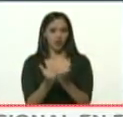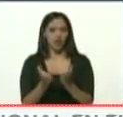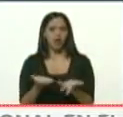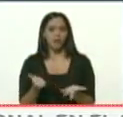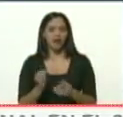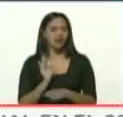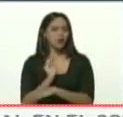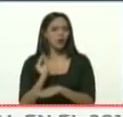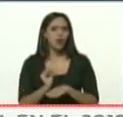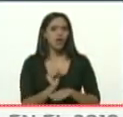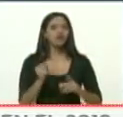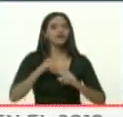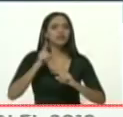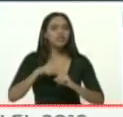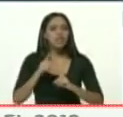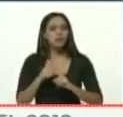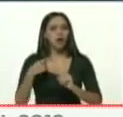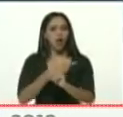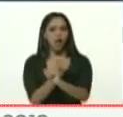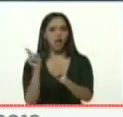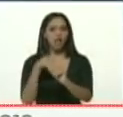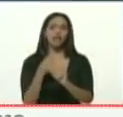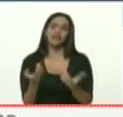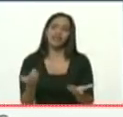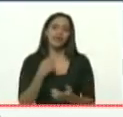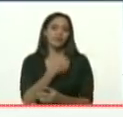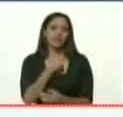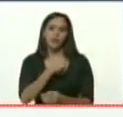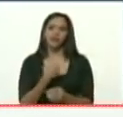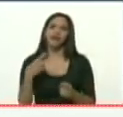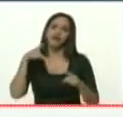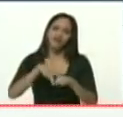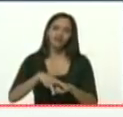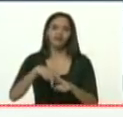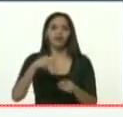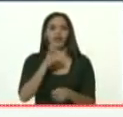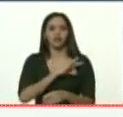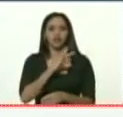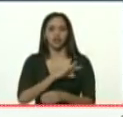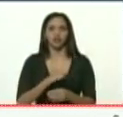pues este tipo de desviaciones que lamentablemente afectan, sí, a la sociedad. Fíjate,